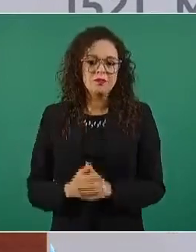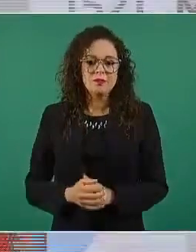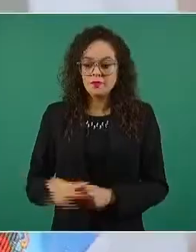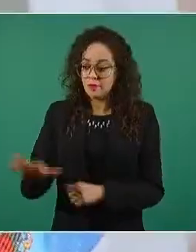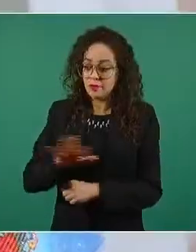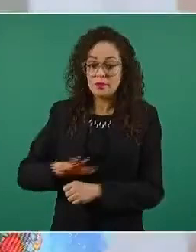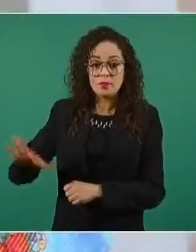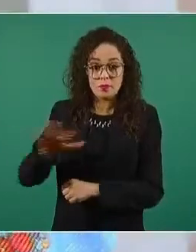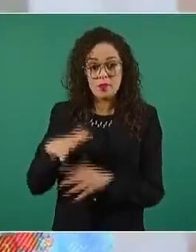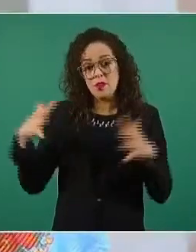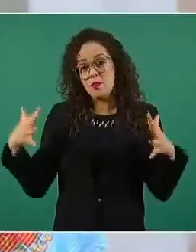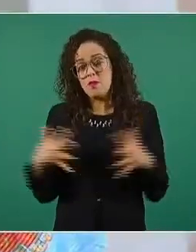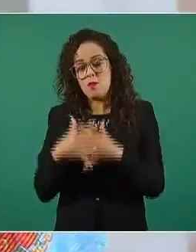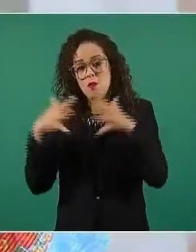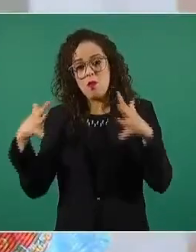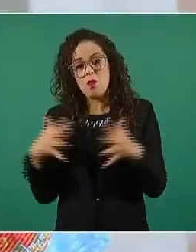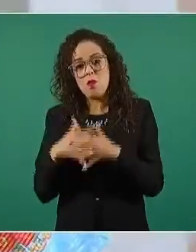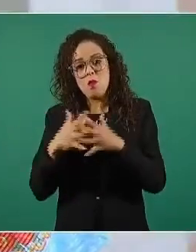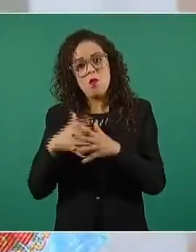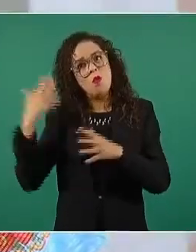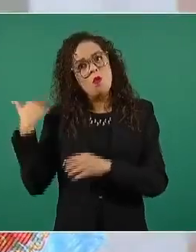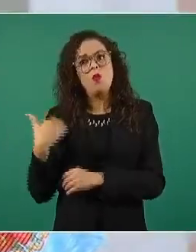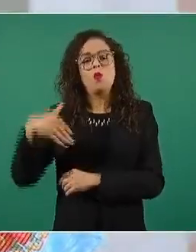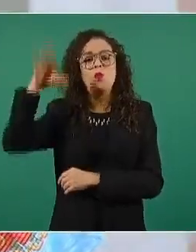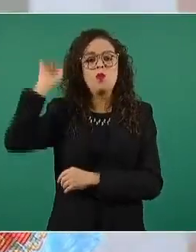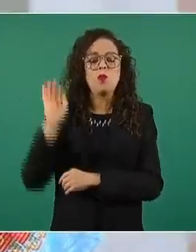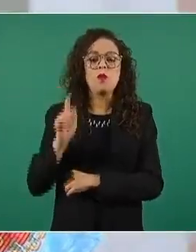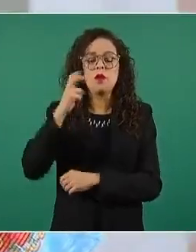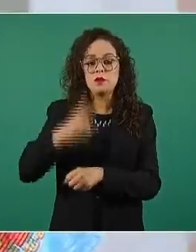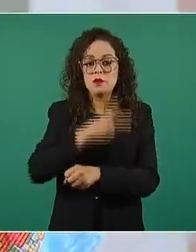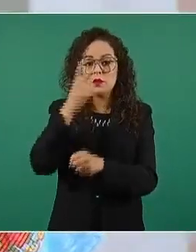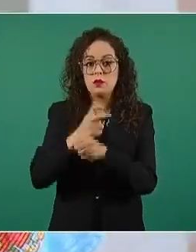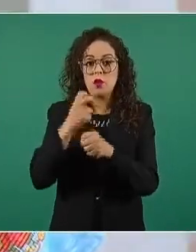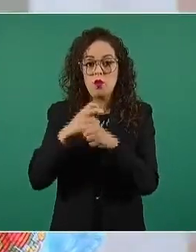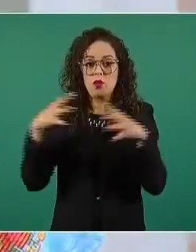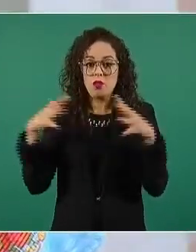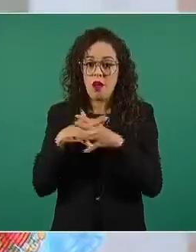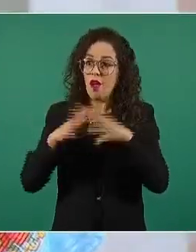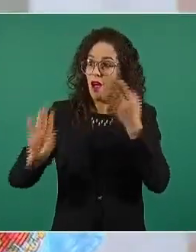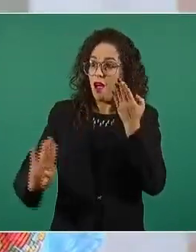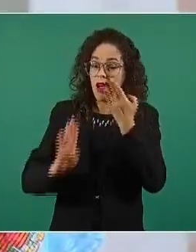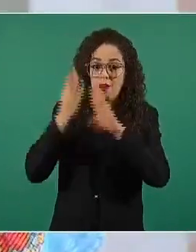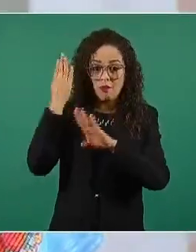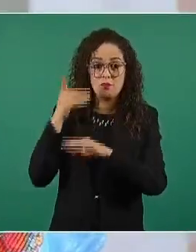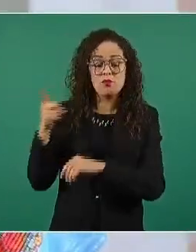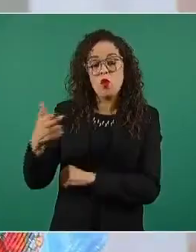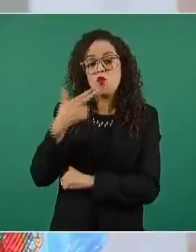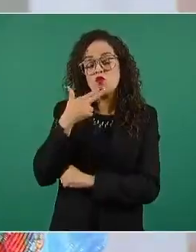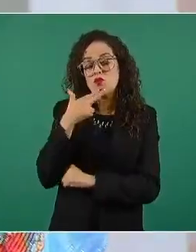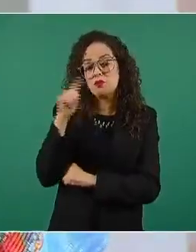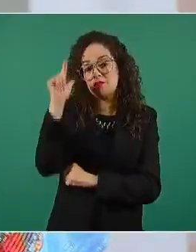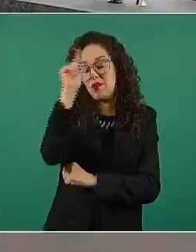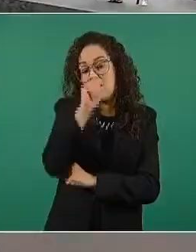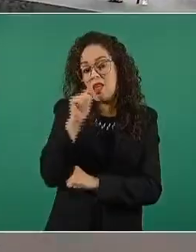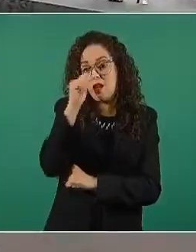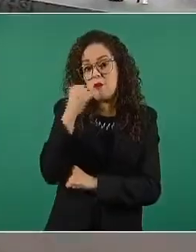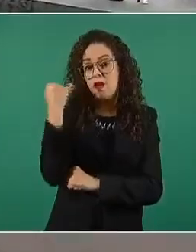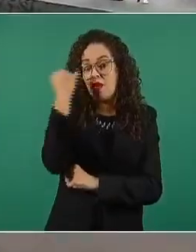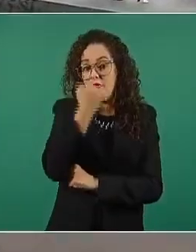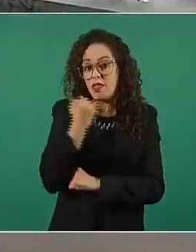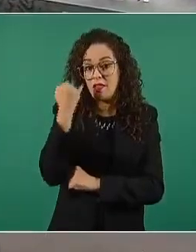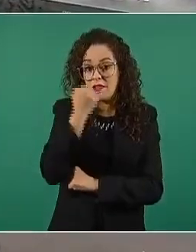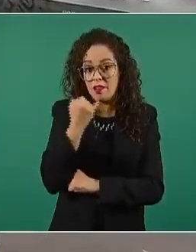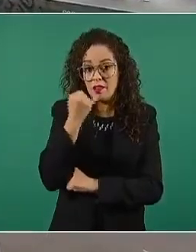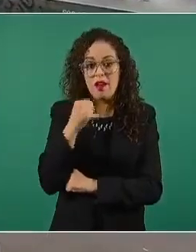Ellos vencieron al enemigo en la Segunda Guerra Mundial utilizando nuestro lenguaje, nuestro idioma